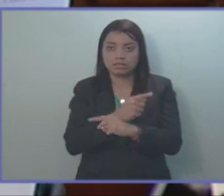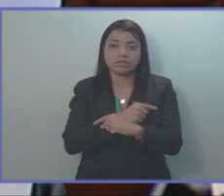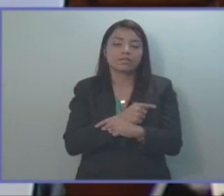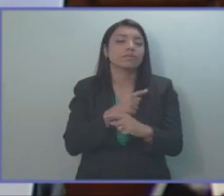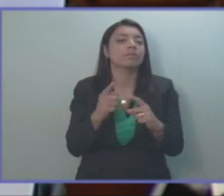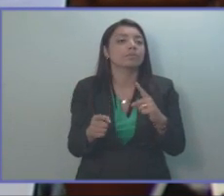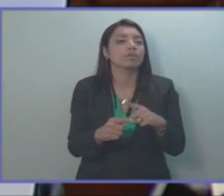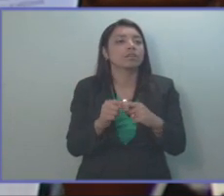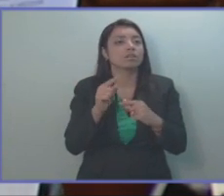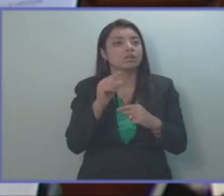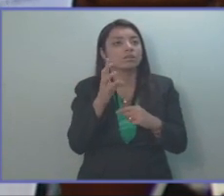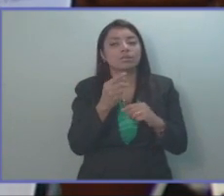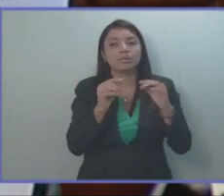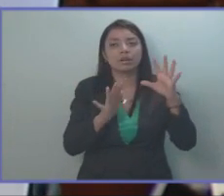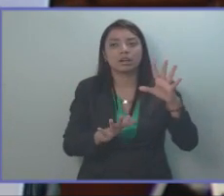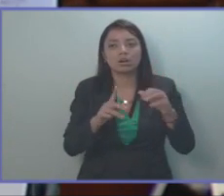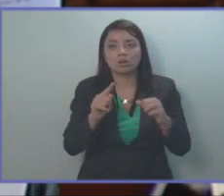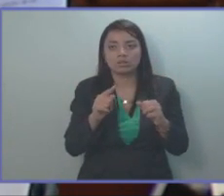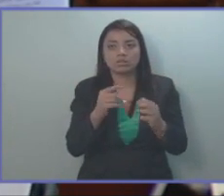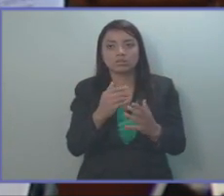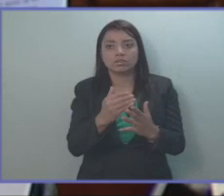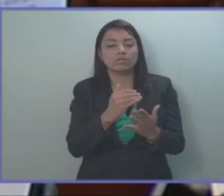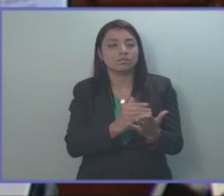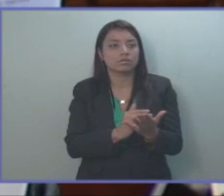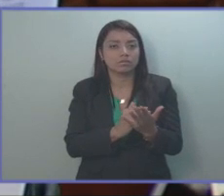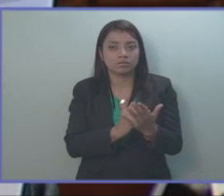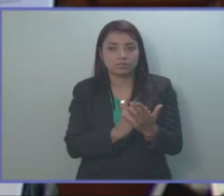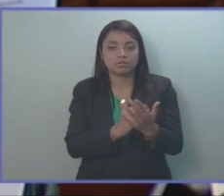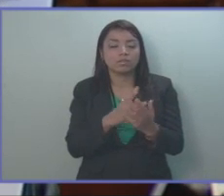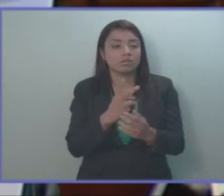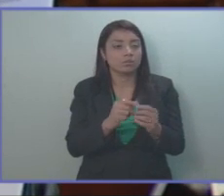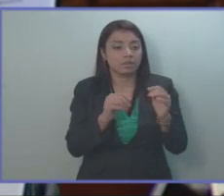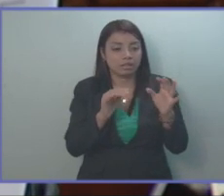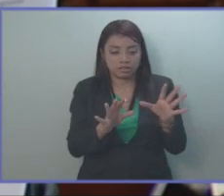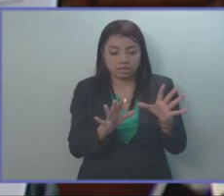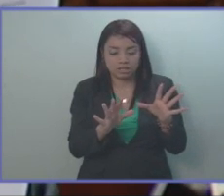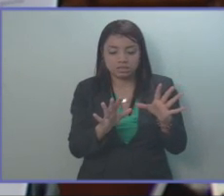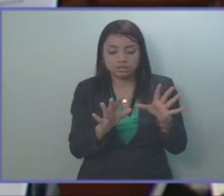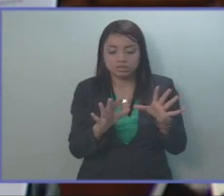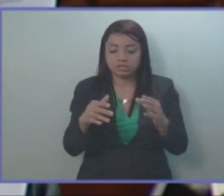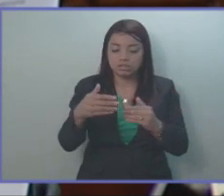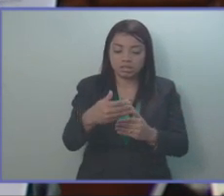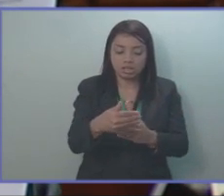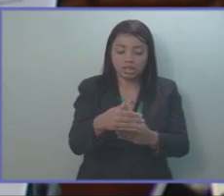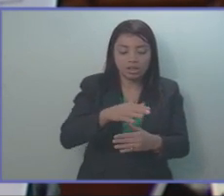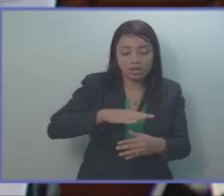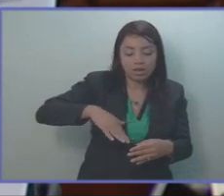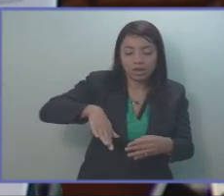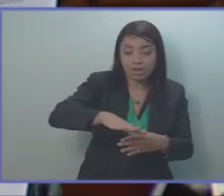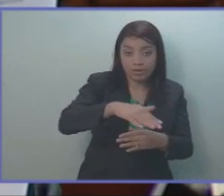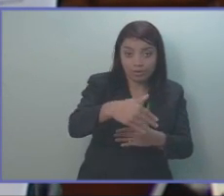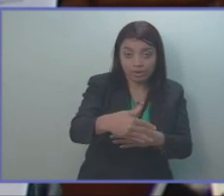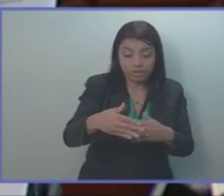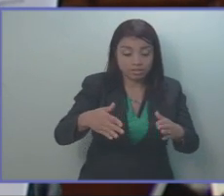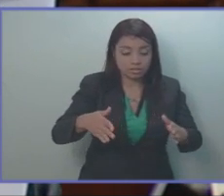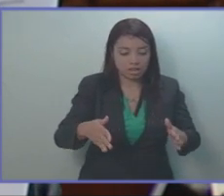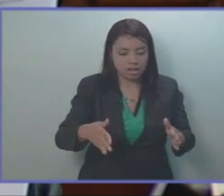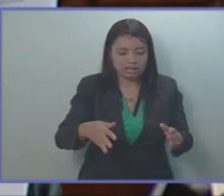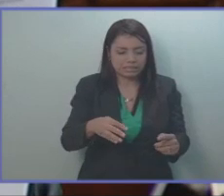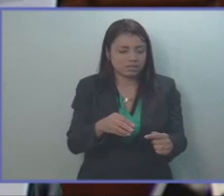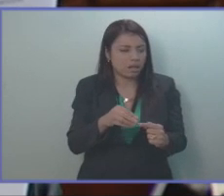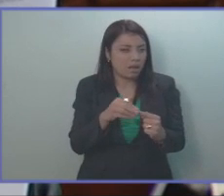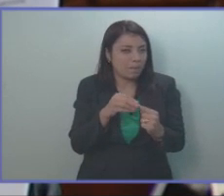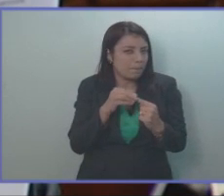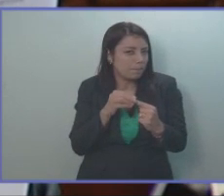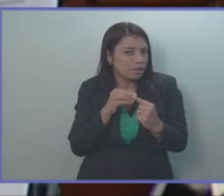un numeral 11 de la siguiente manera. 10. Salas especiales diseñadas y debidamente